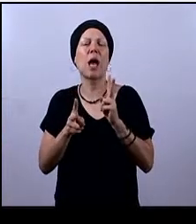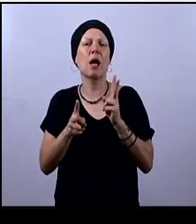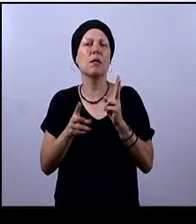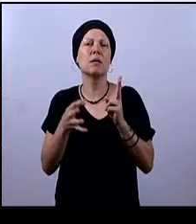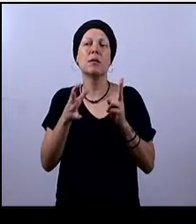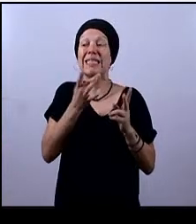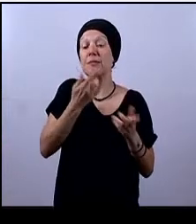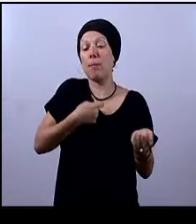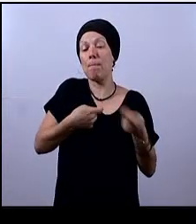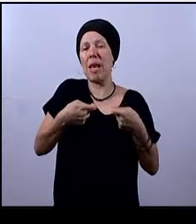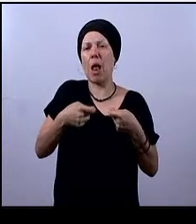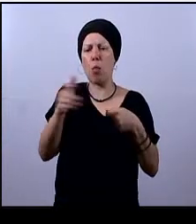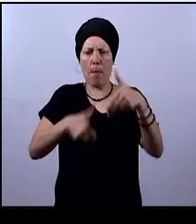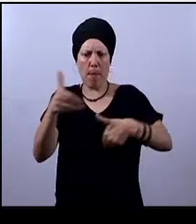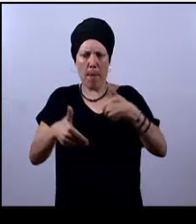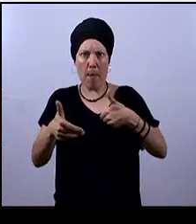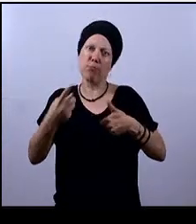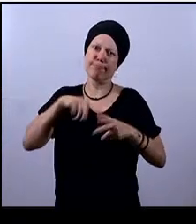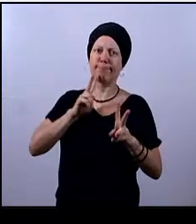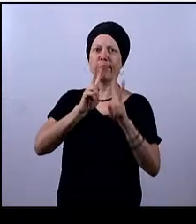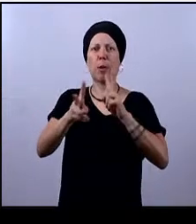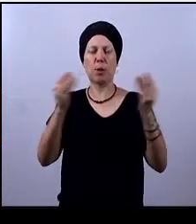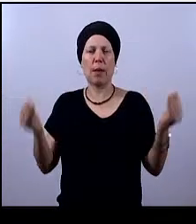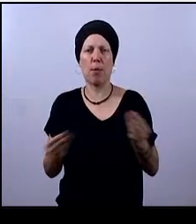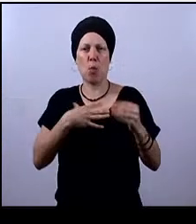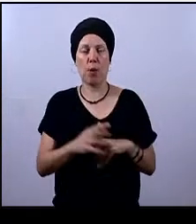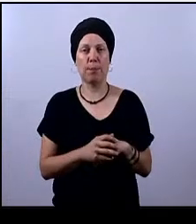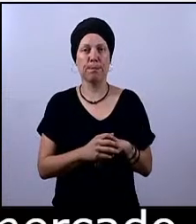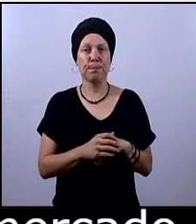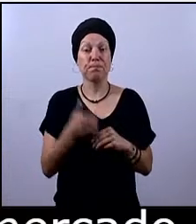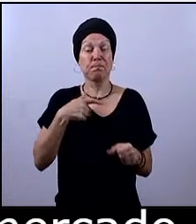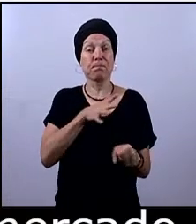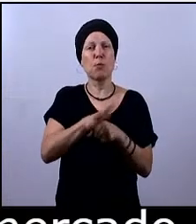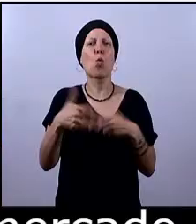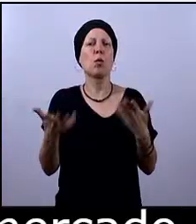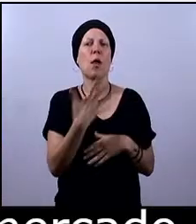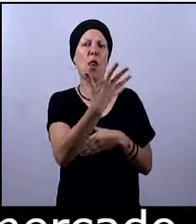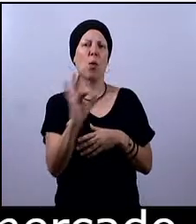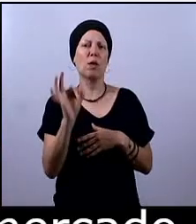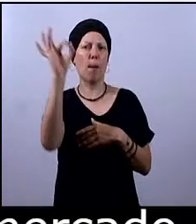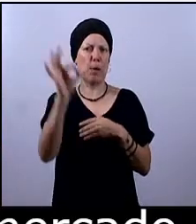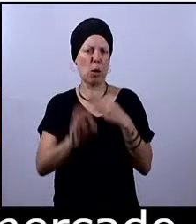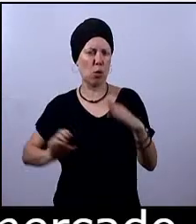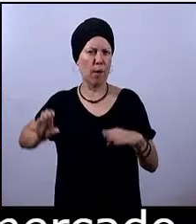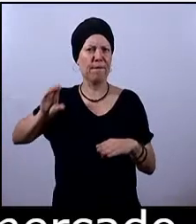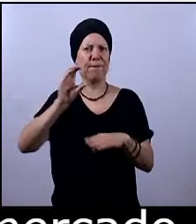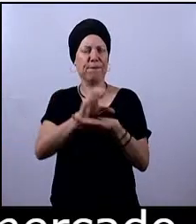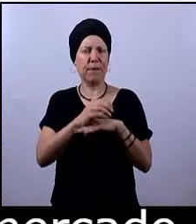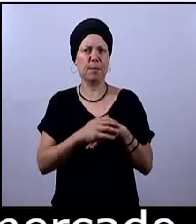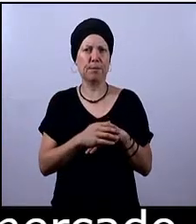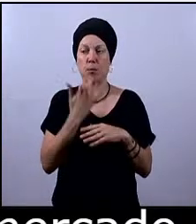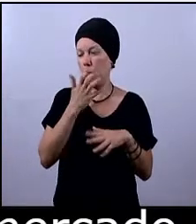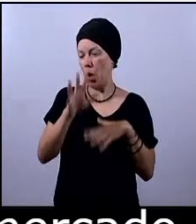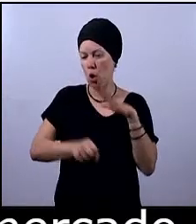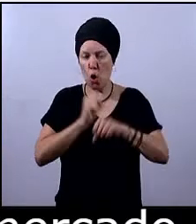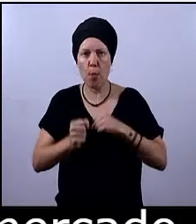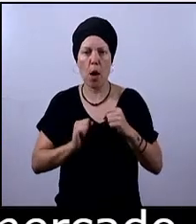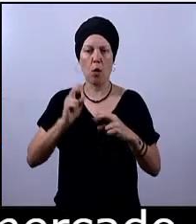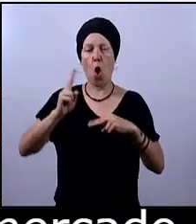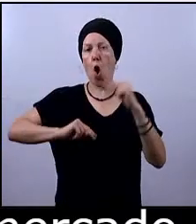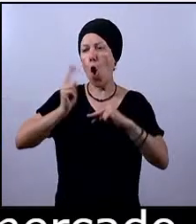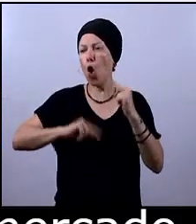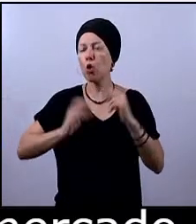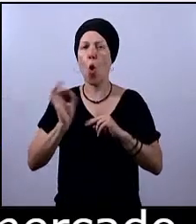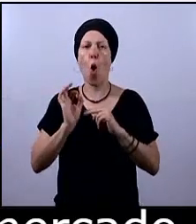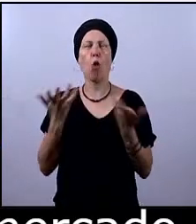del mercado. Estas ayudas van a cubrir el 50% de las inversiones en compra, construcción